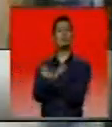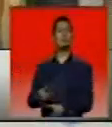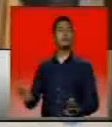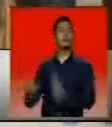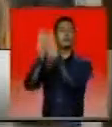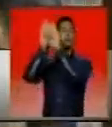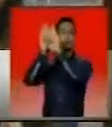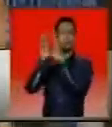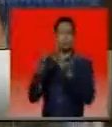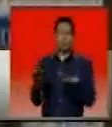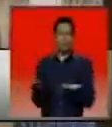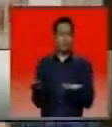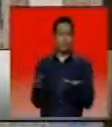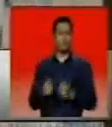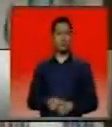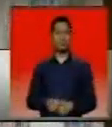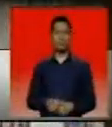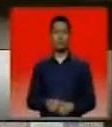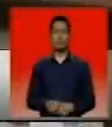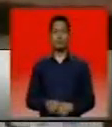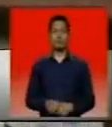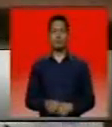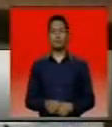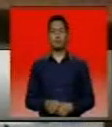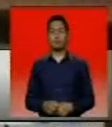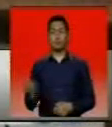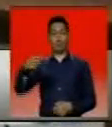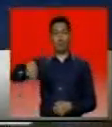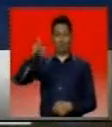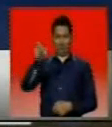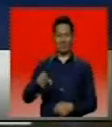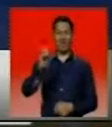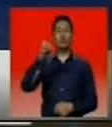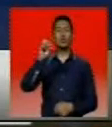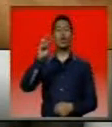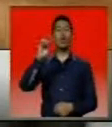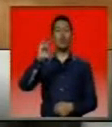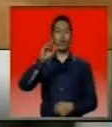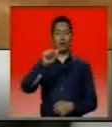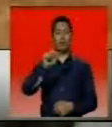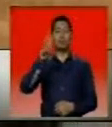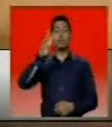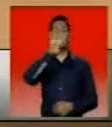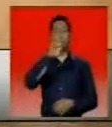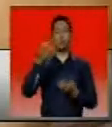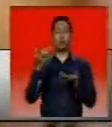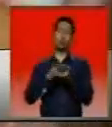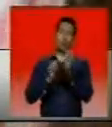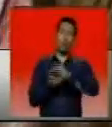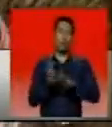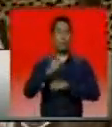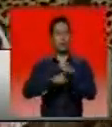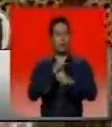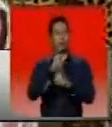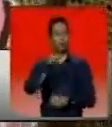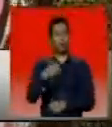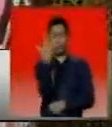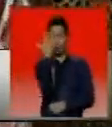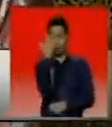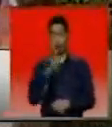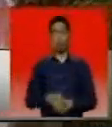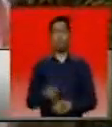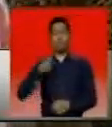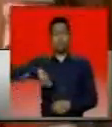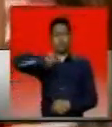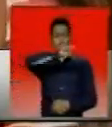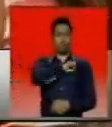según reportaron medios de ese país. Sonia nos comenta que el 25 de noviembre del 2015, desde Palma de Mallorca envió a